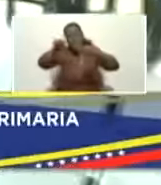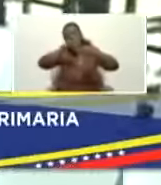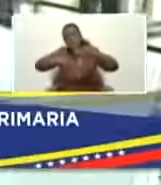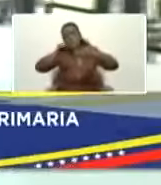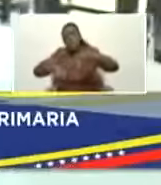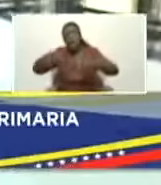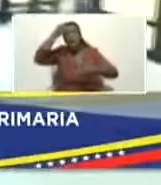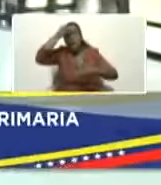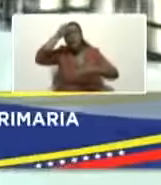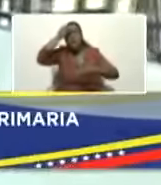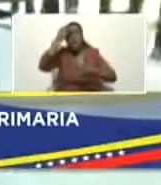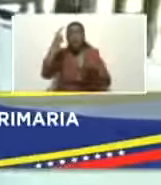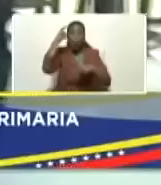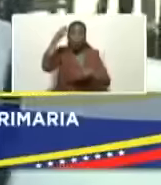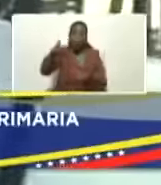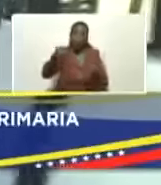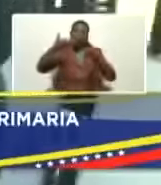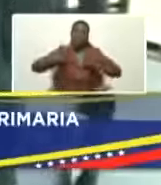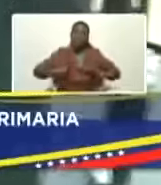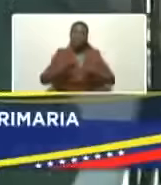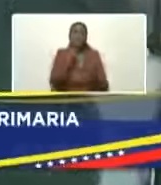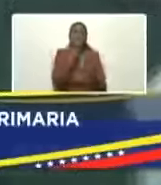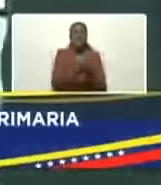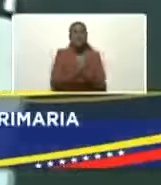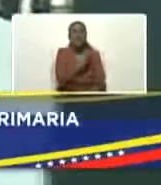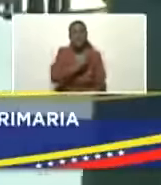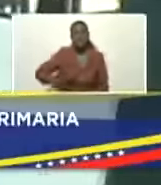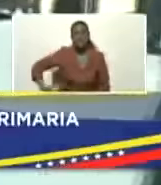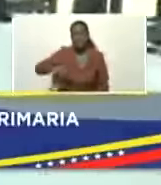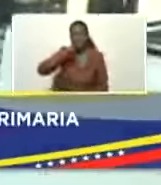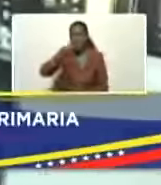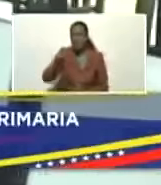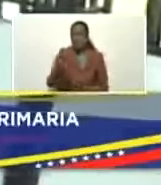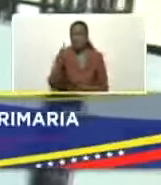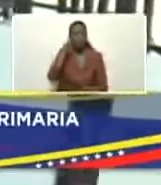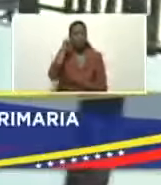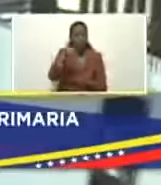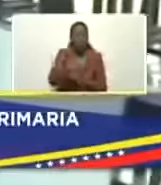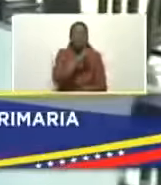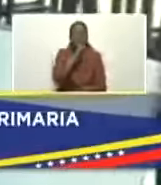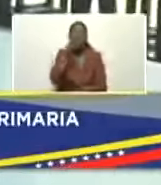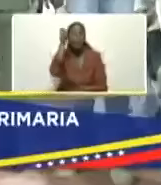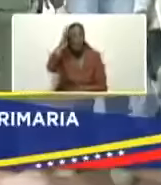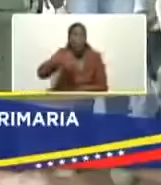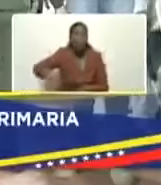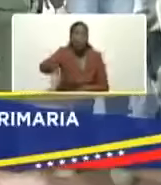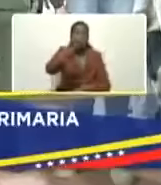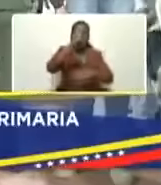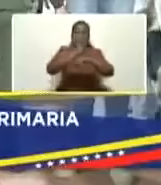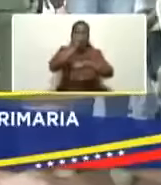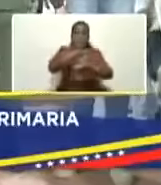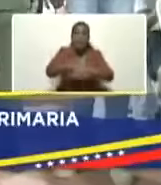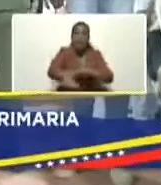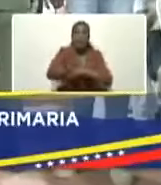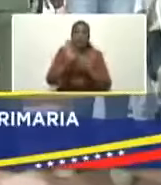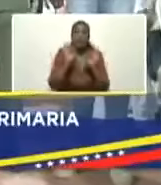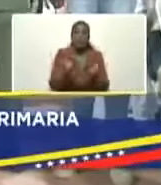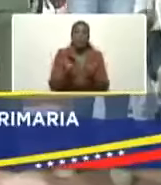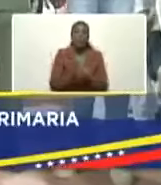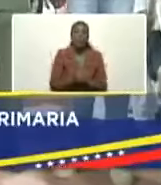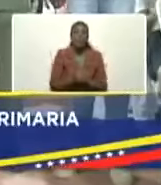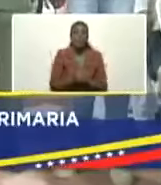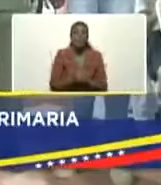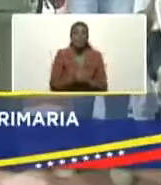avanzar. Bueno, hoy las estamos recibiendo. Gracias, presidente Nicolás Maduro, en nombre del pueblo del Delta, en nombre del pueblo de